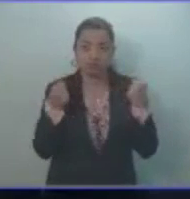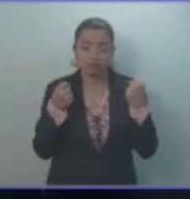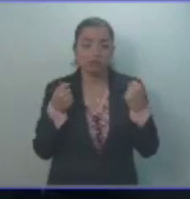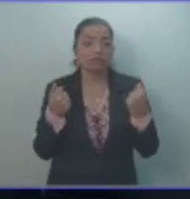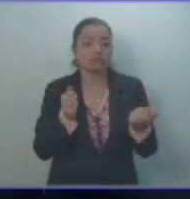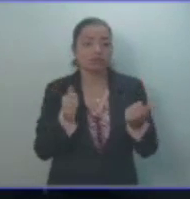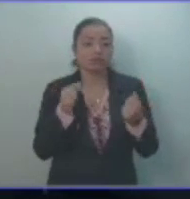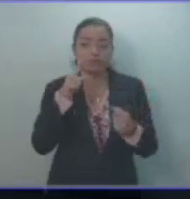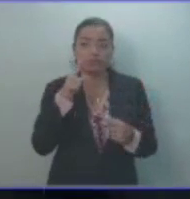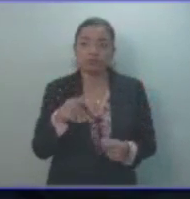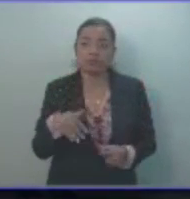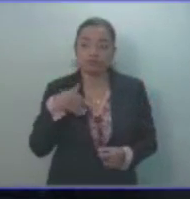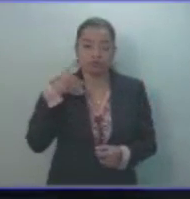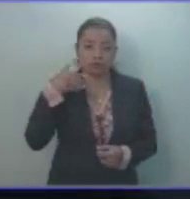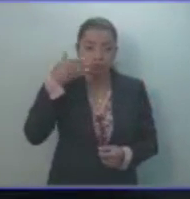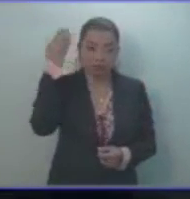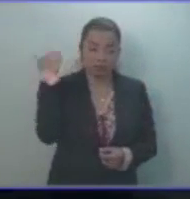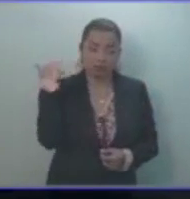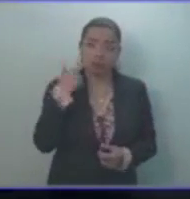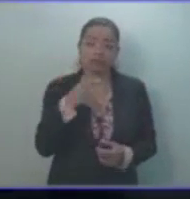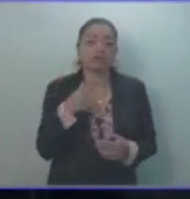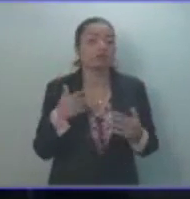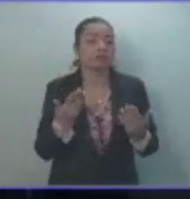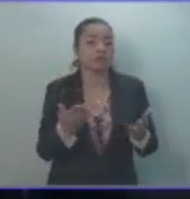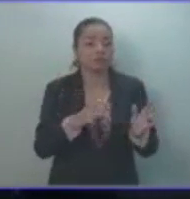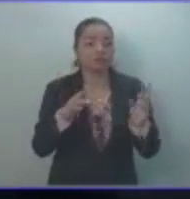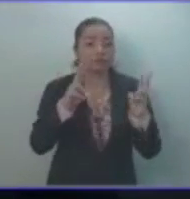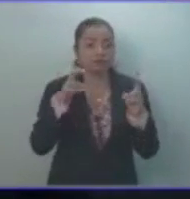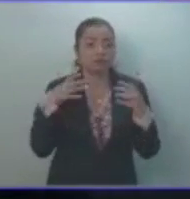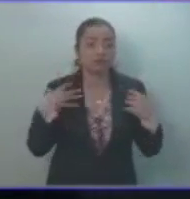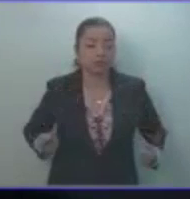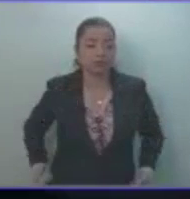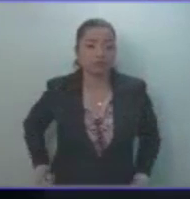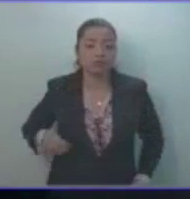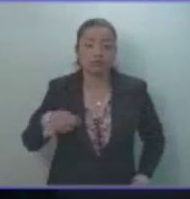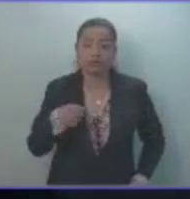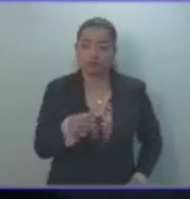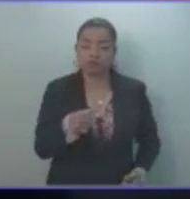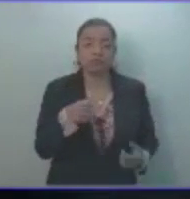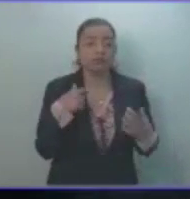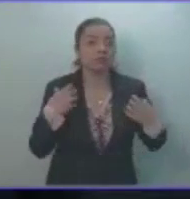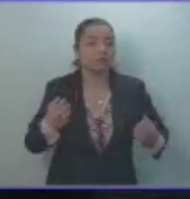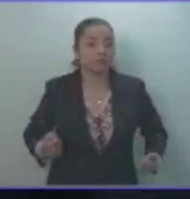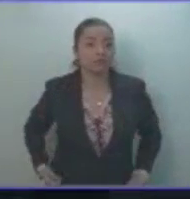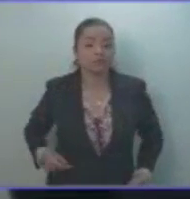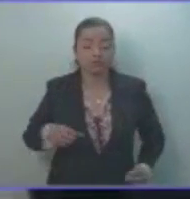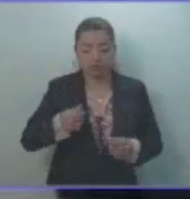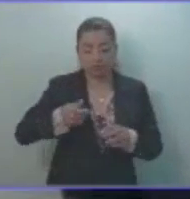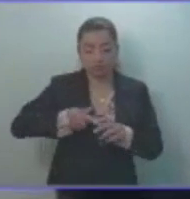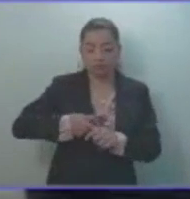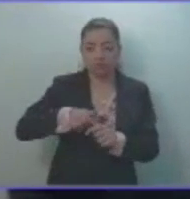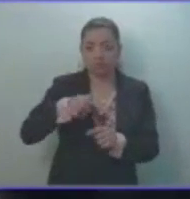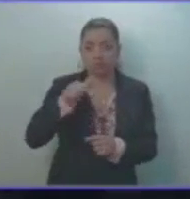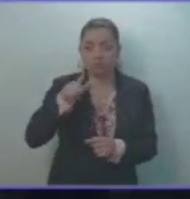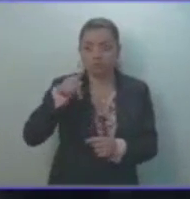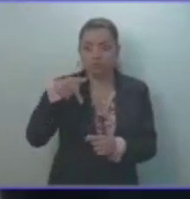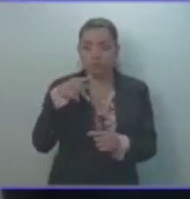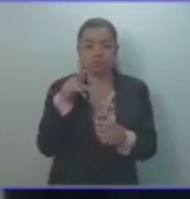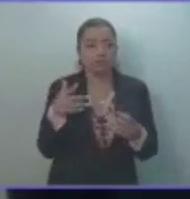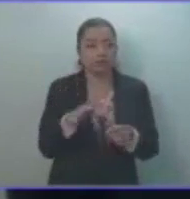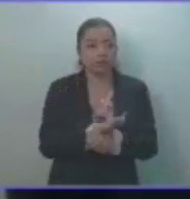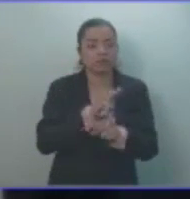respecto al año anterior. Y sobre el tema de los subsidios, el subsidio al gas licuado tiene un